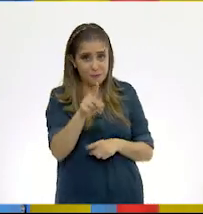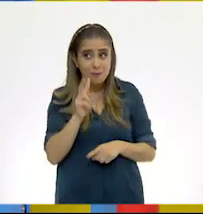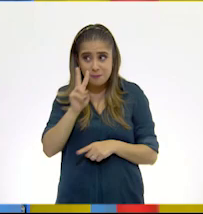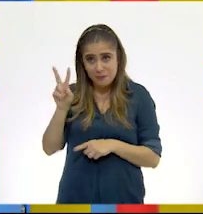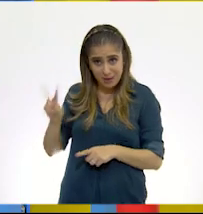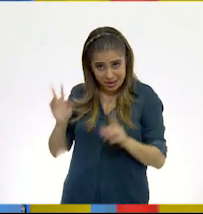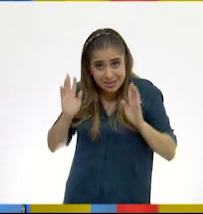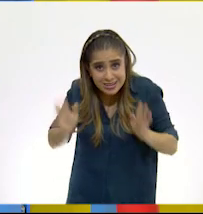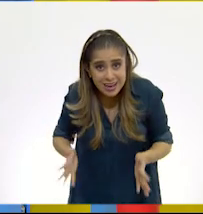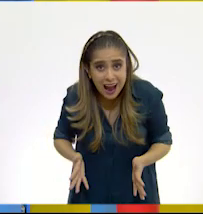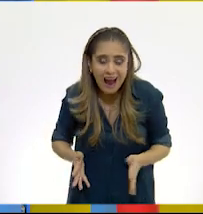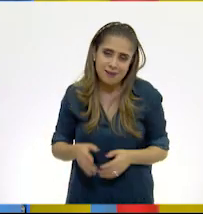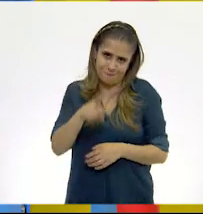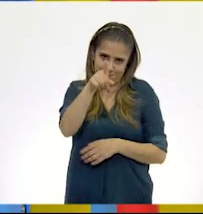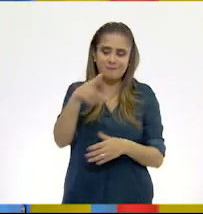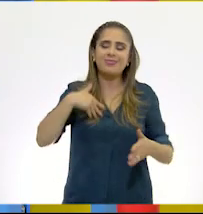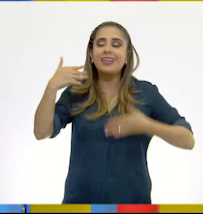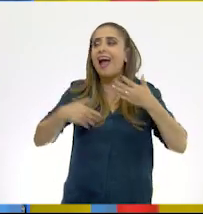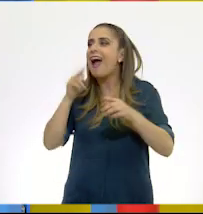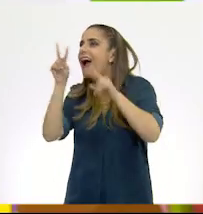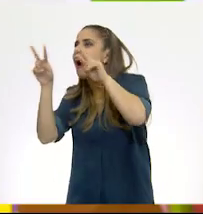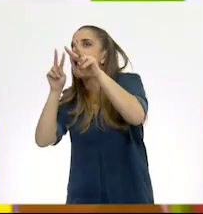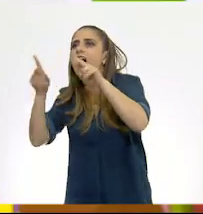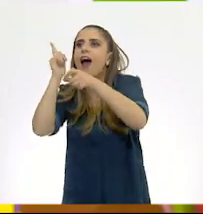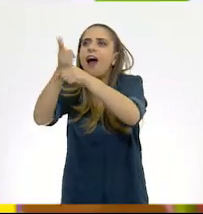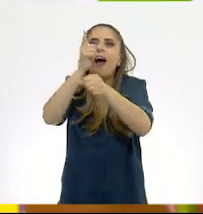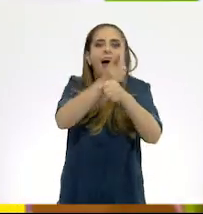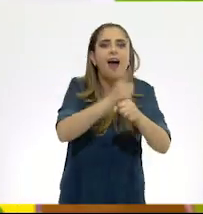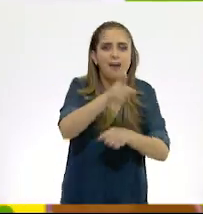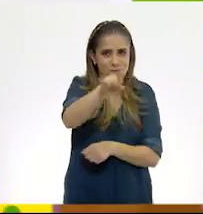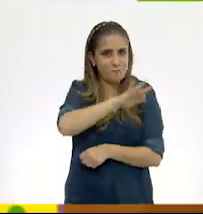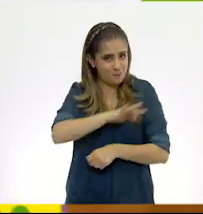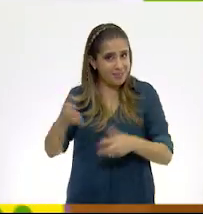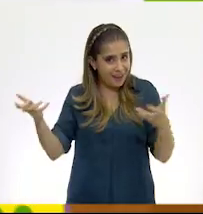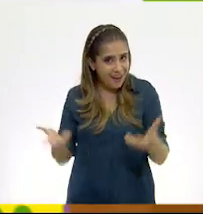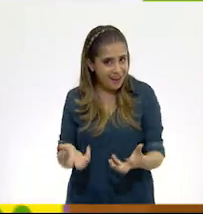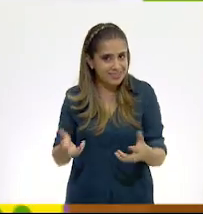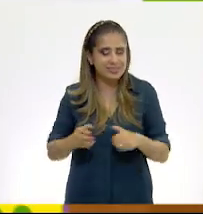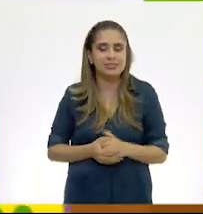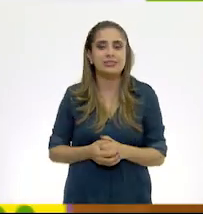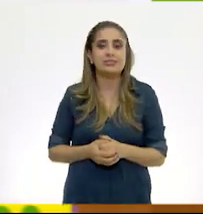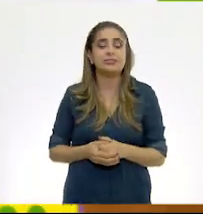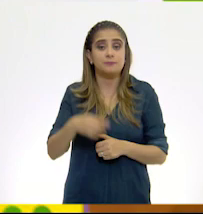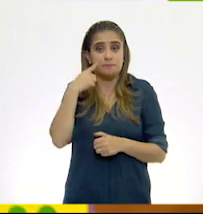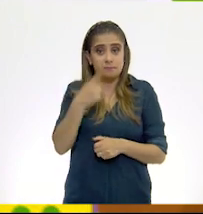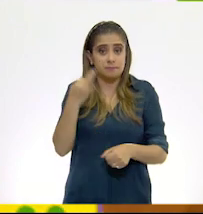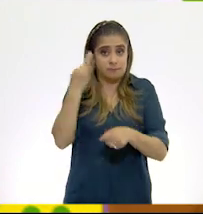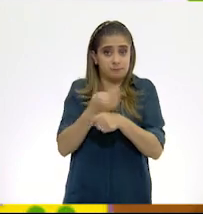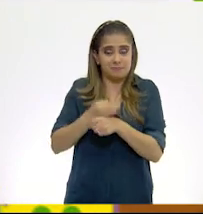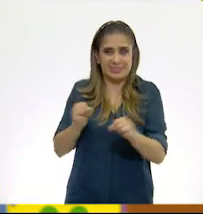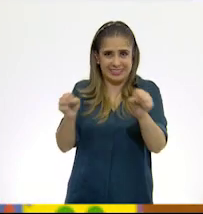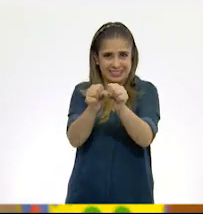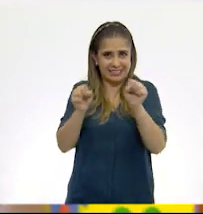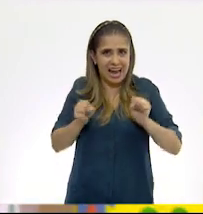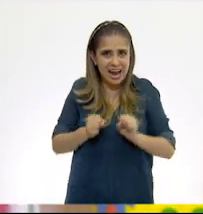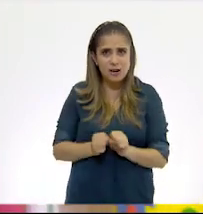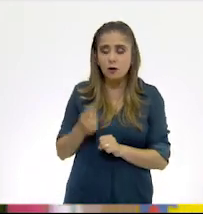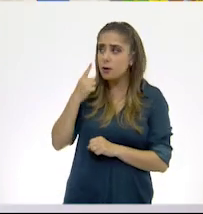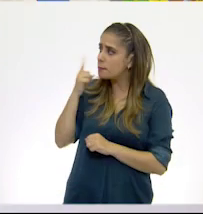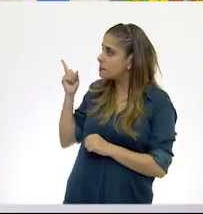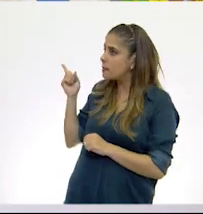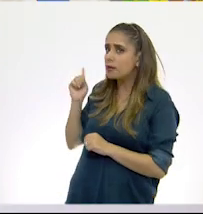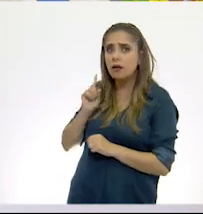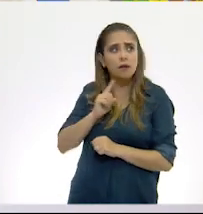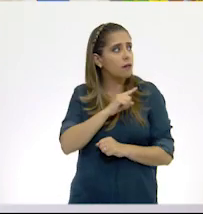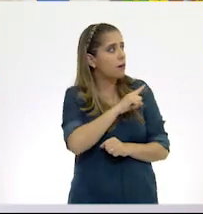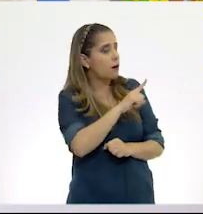que lo hagan porque además es muy divertido. Así es. Pero mira, si te fijas alrededor de aquí del salón, ¿dónde podemos